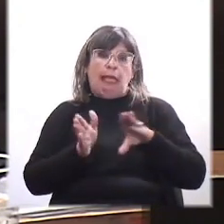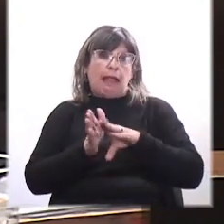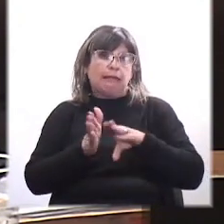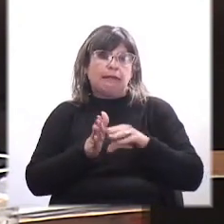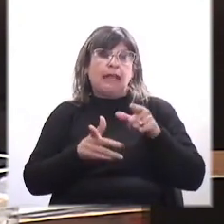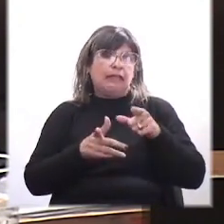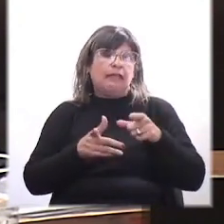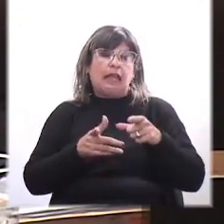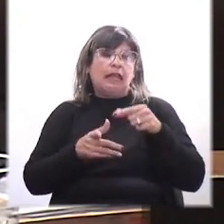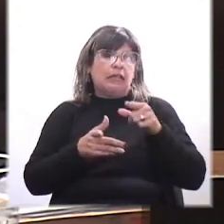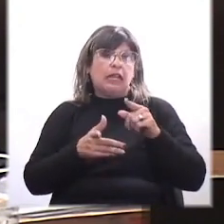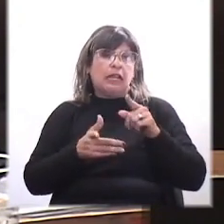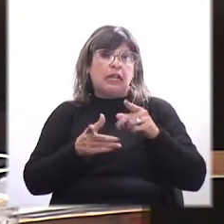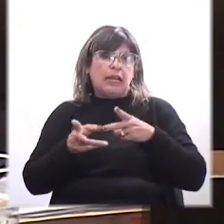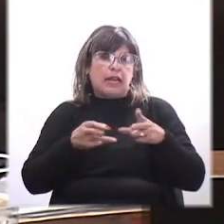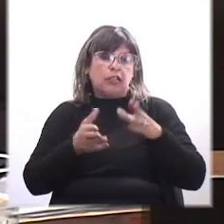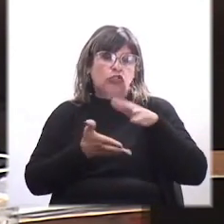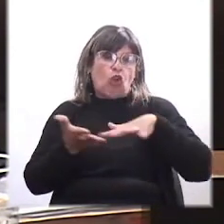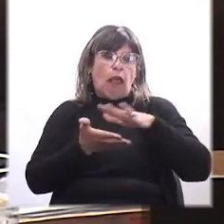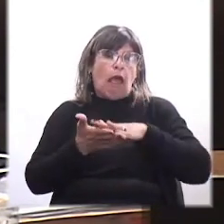partes blandas.